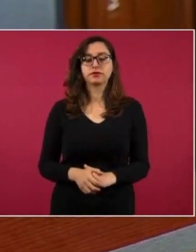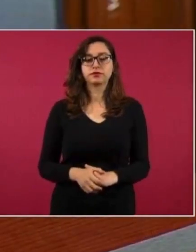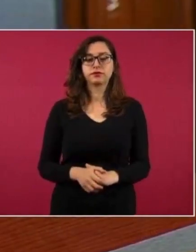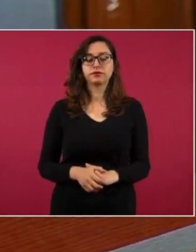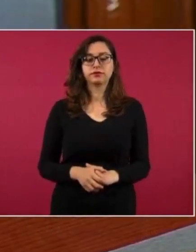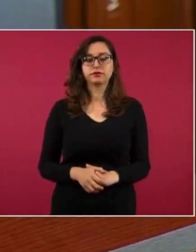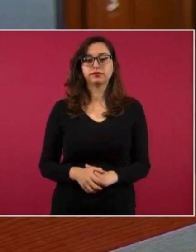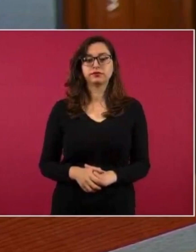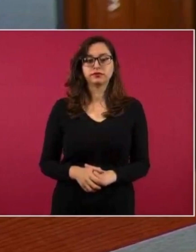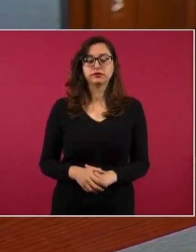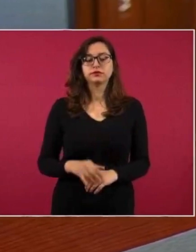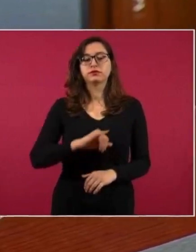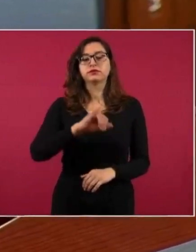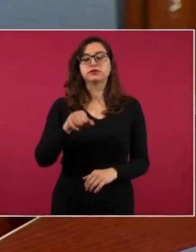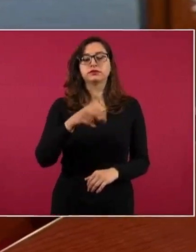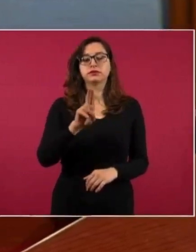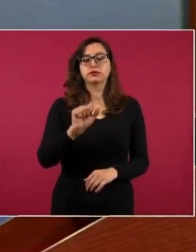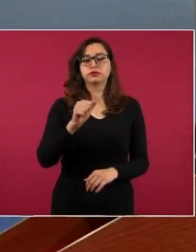Economía. Juan Carlos Romero,